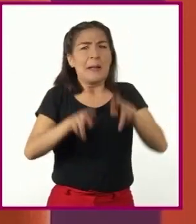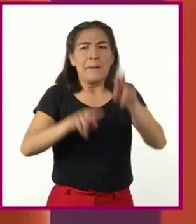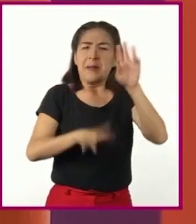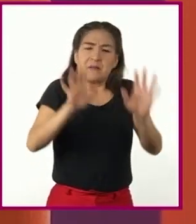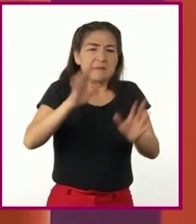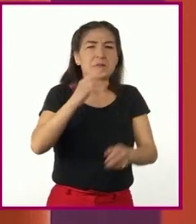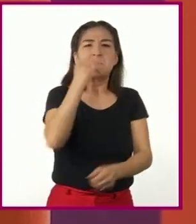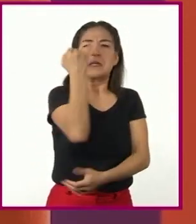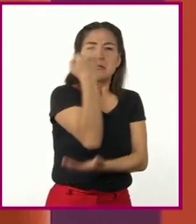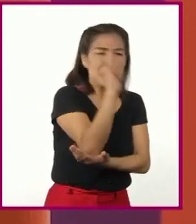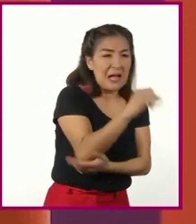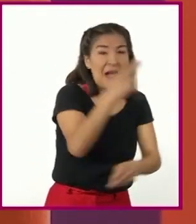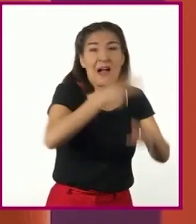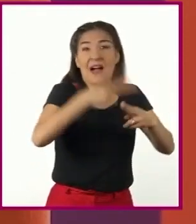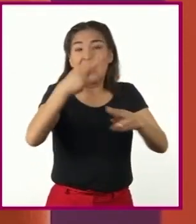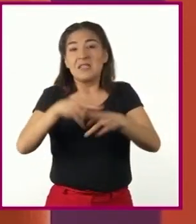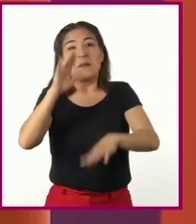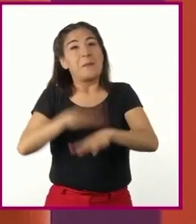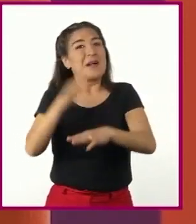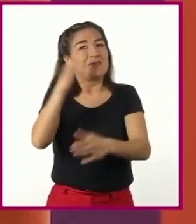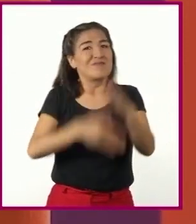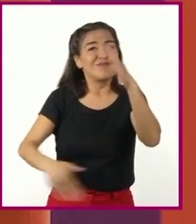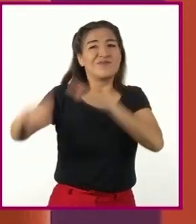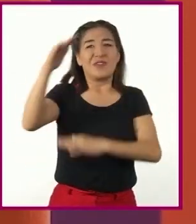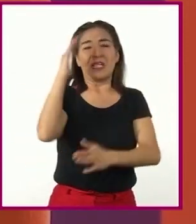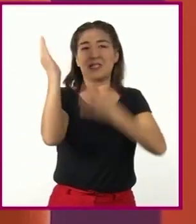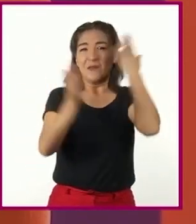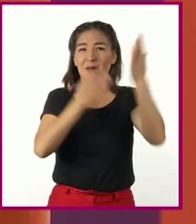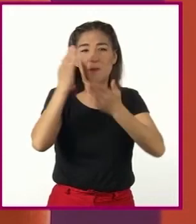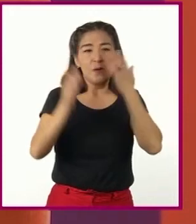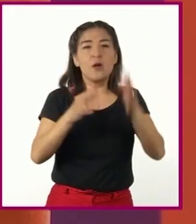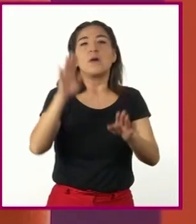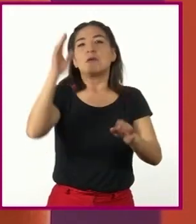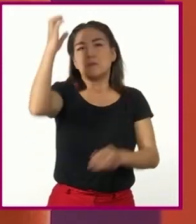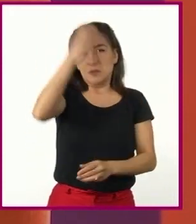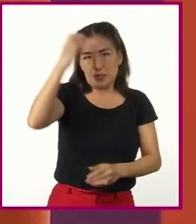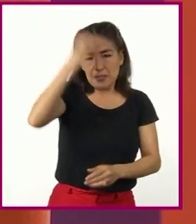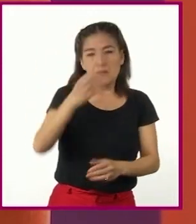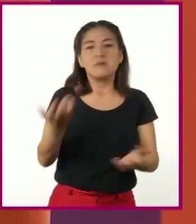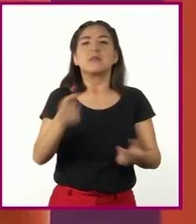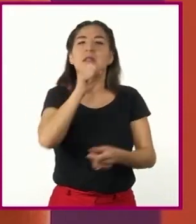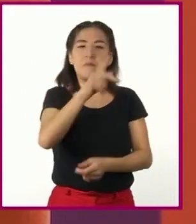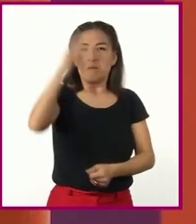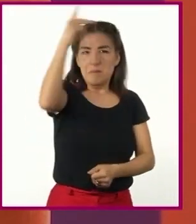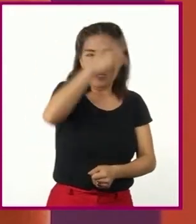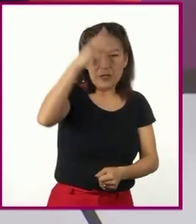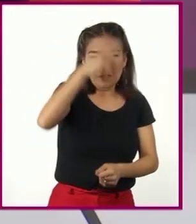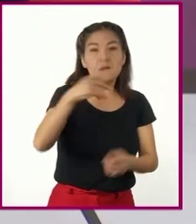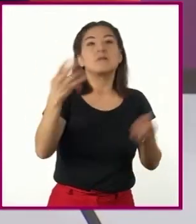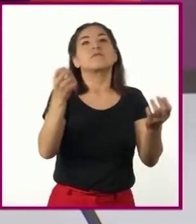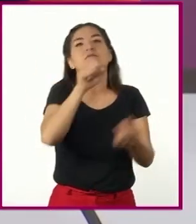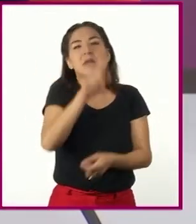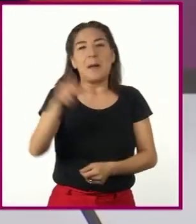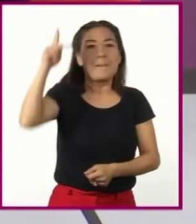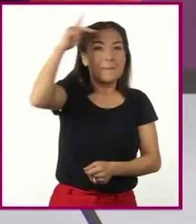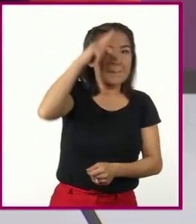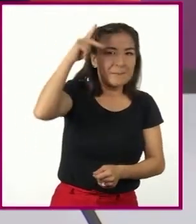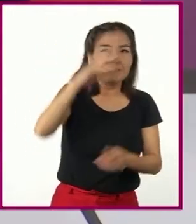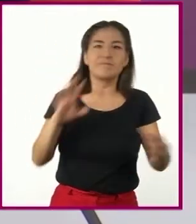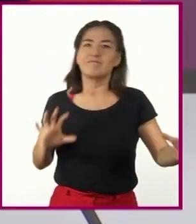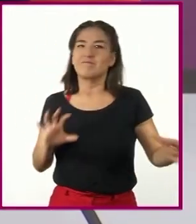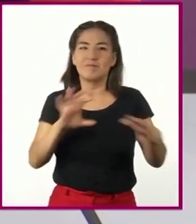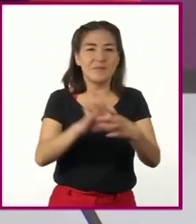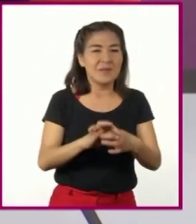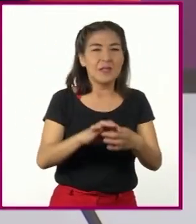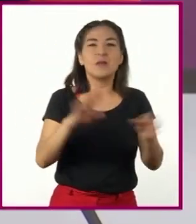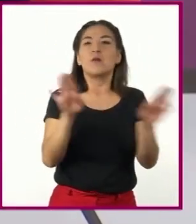posgrado, en su conocimiento en la ciencia dura y en los conocimientos pedagógicos y psicológicos agregaría también, ¿eh? La